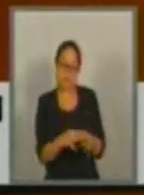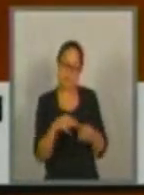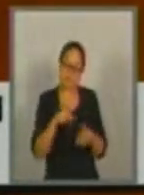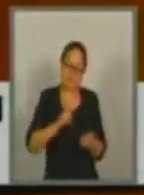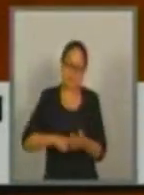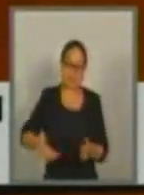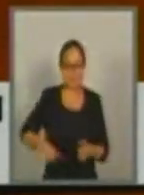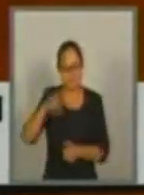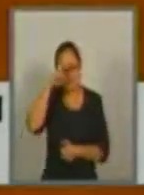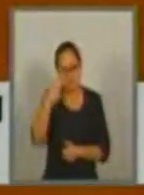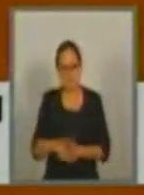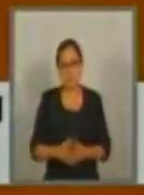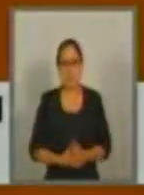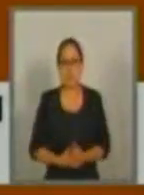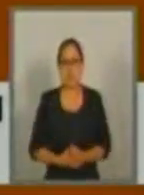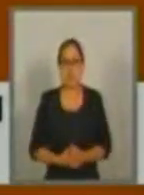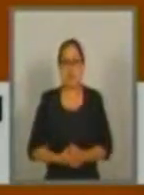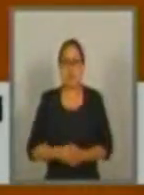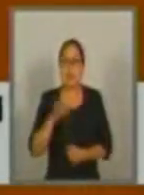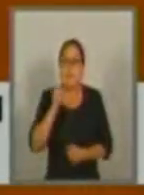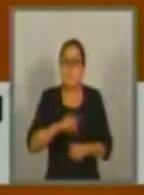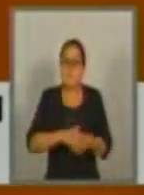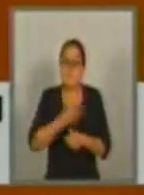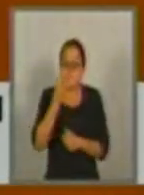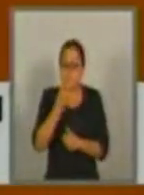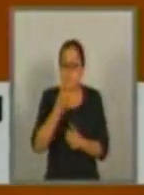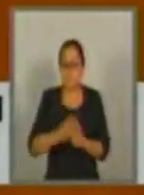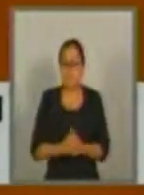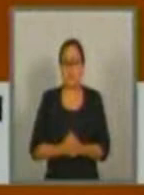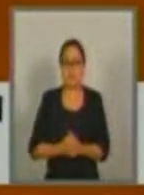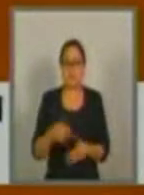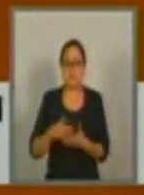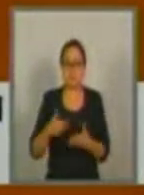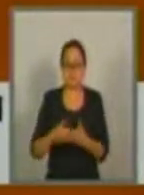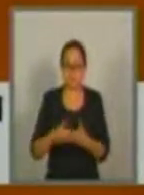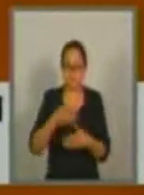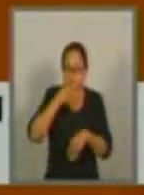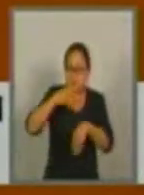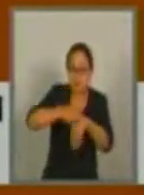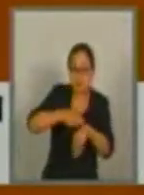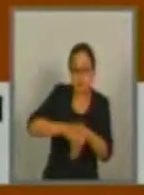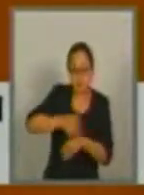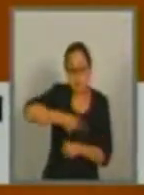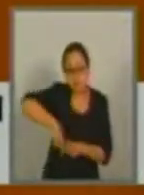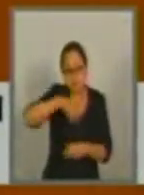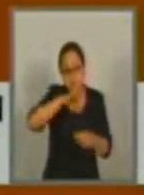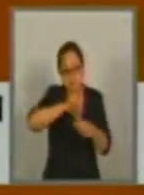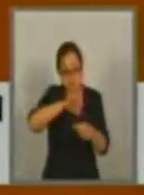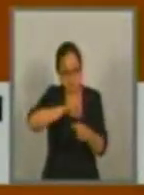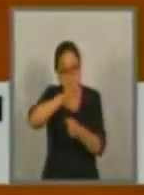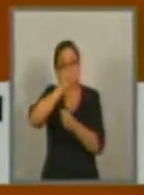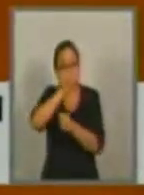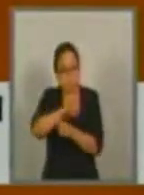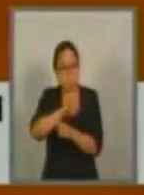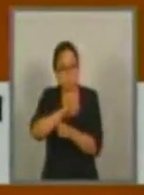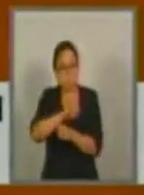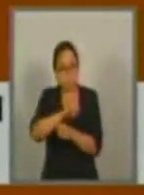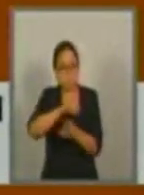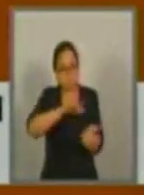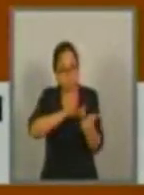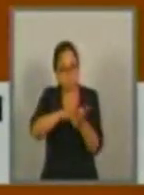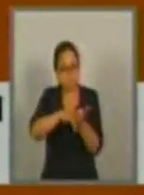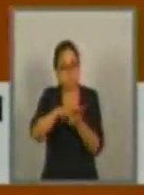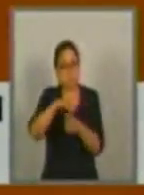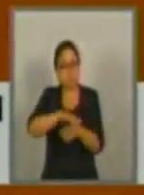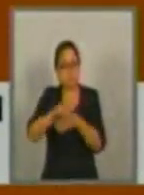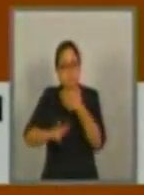del Estado mexicano. Por tal motivo, adelanto que nuestro voto será a favor del presente dictamen por el